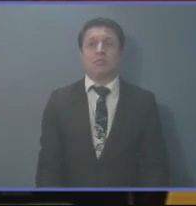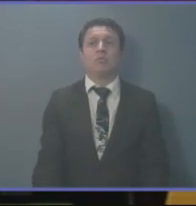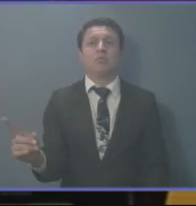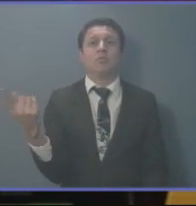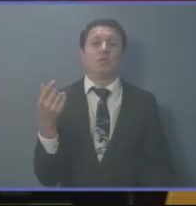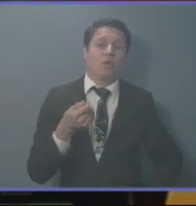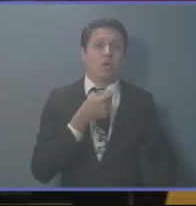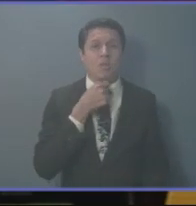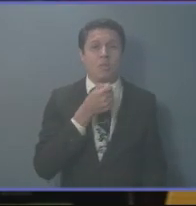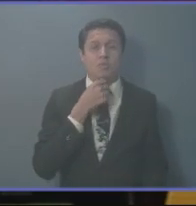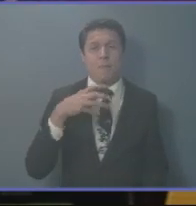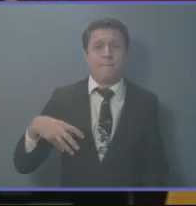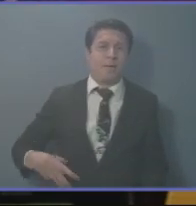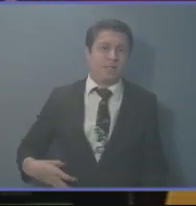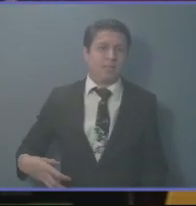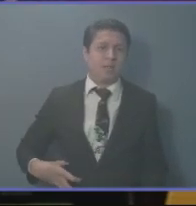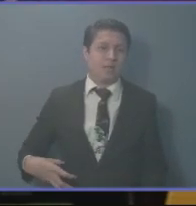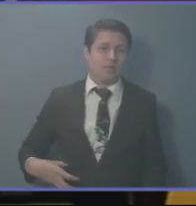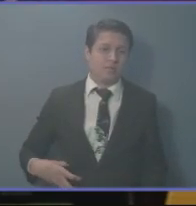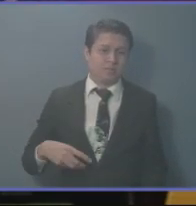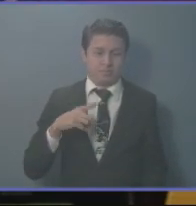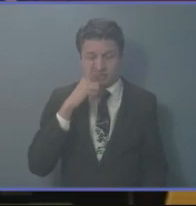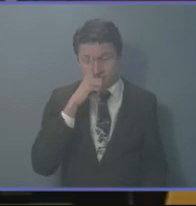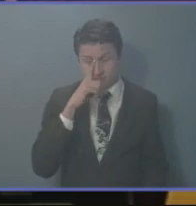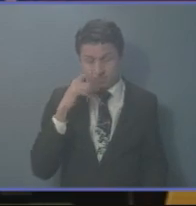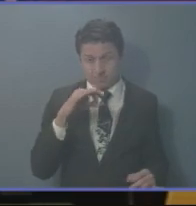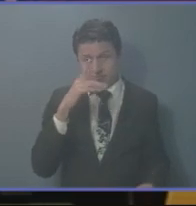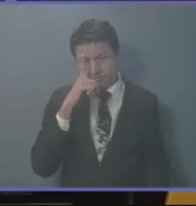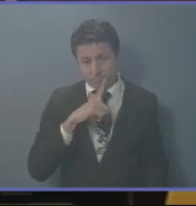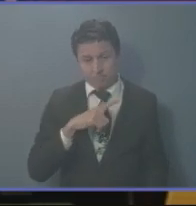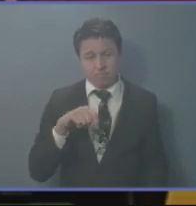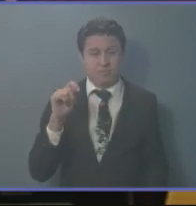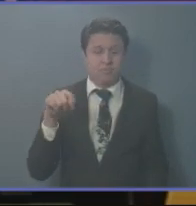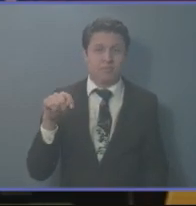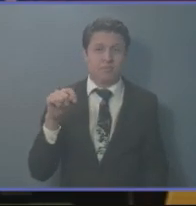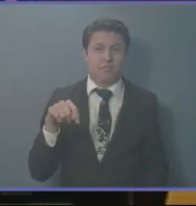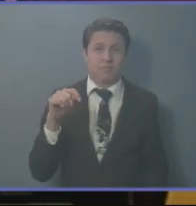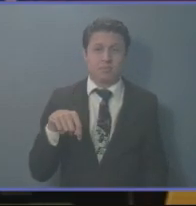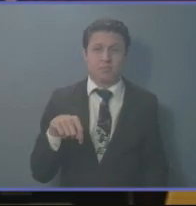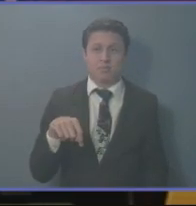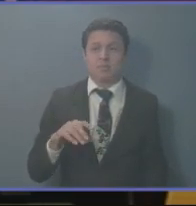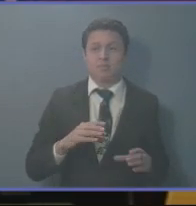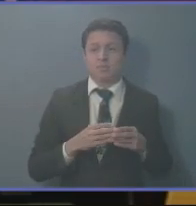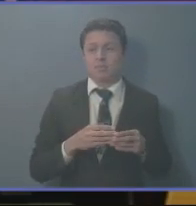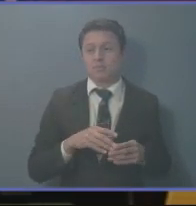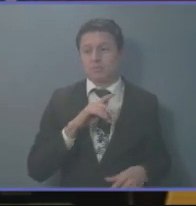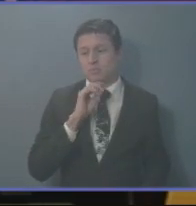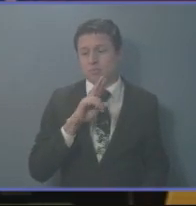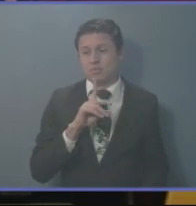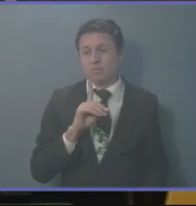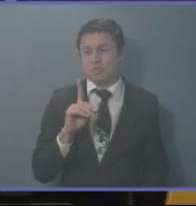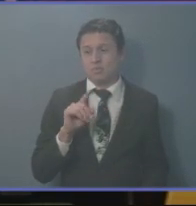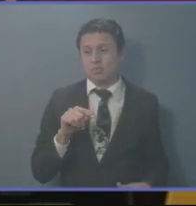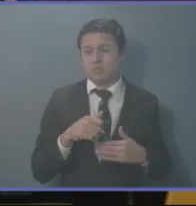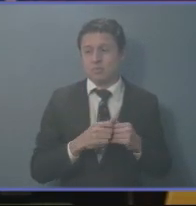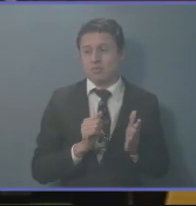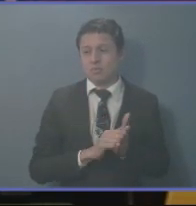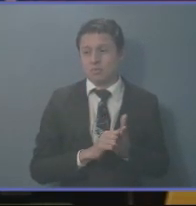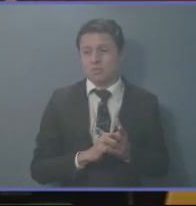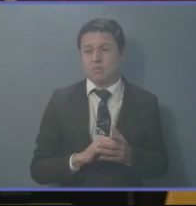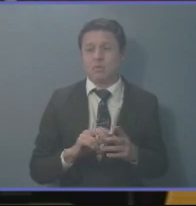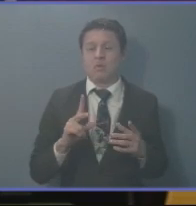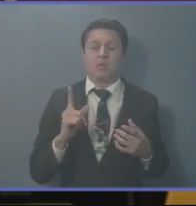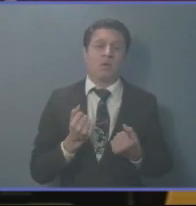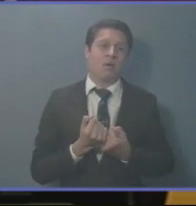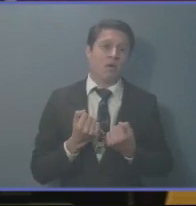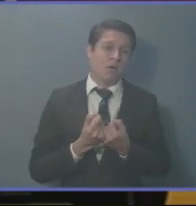e hipócritas, y que lamentablemente ahora la derecha de esta Asamblea Legislativa está siendo